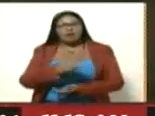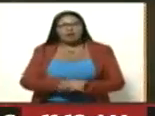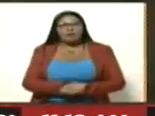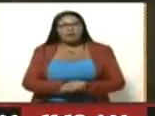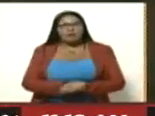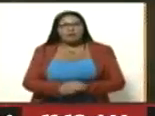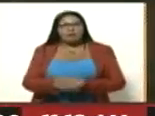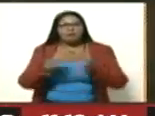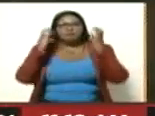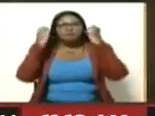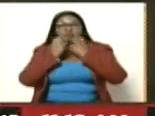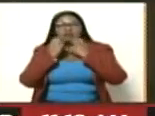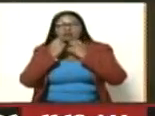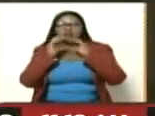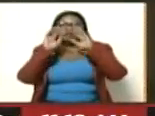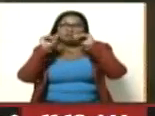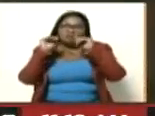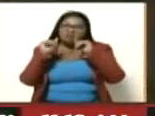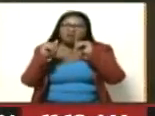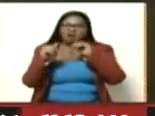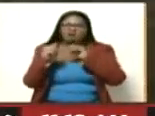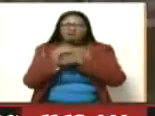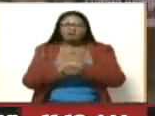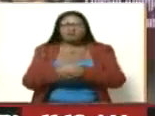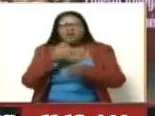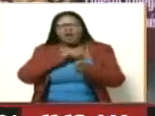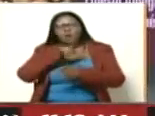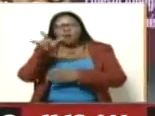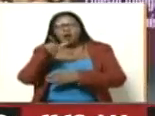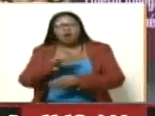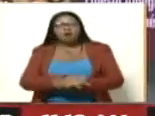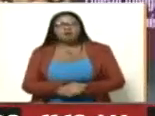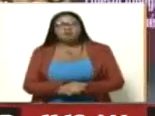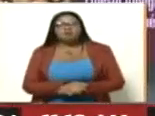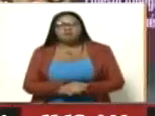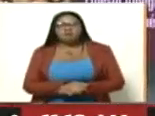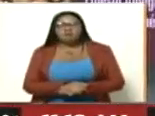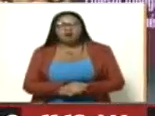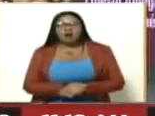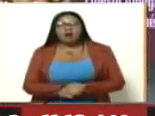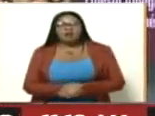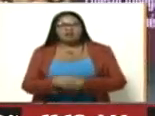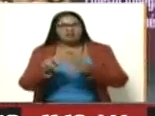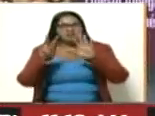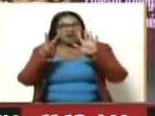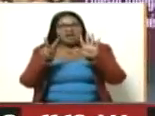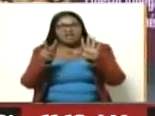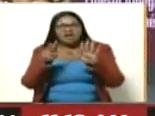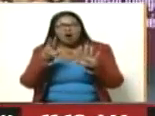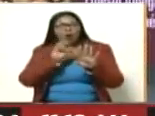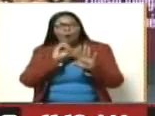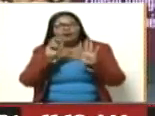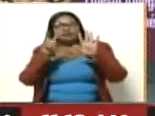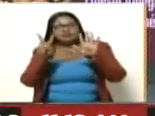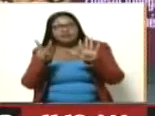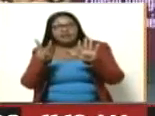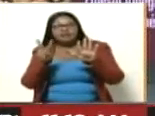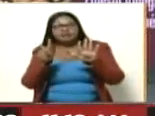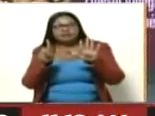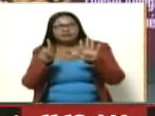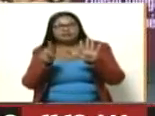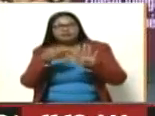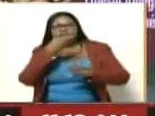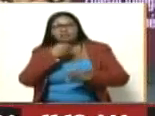despedían, cuando tomó el vuelo el comandante el 6 de diciembre en la noche,